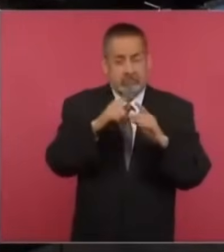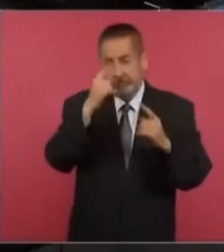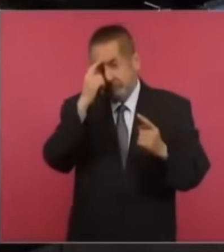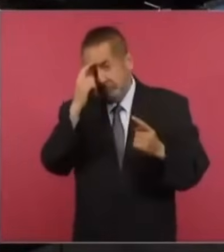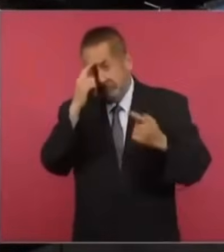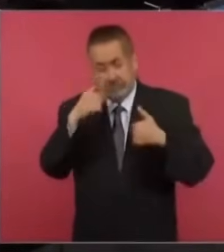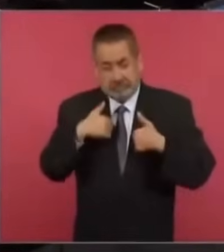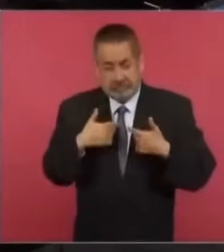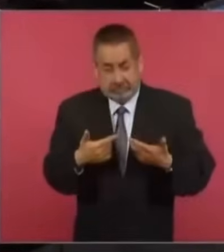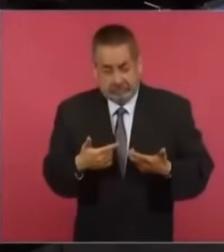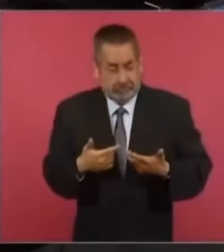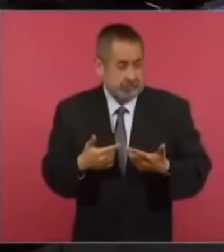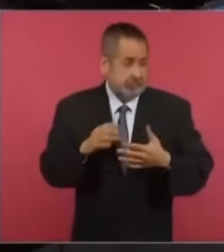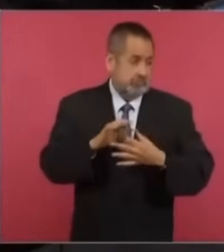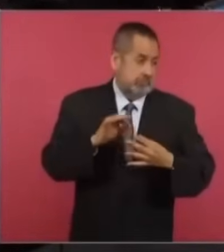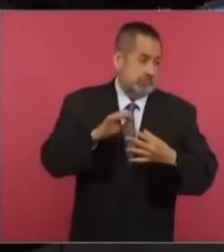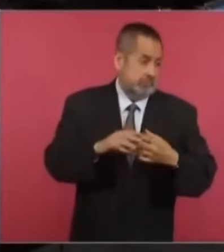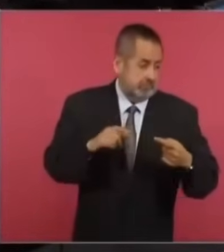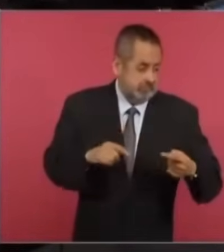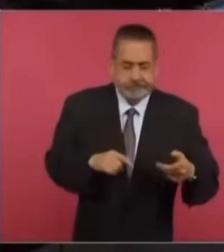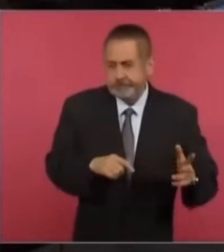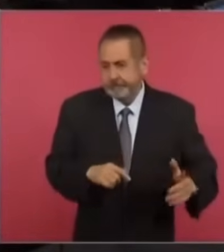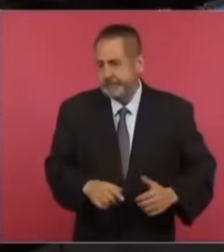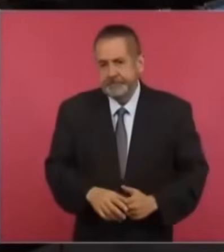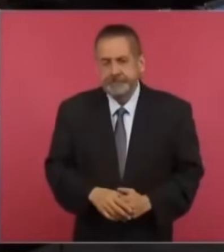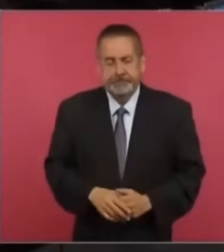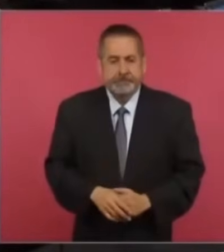reflexiones profundas, ¿no?